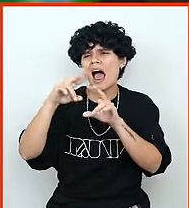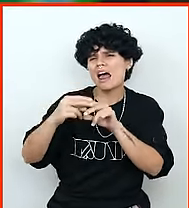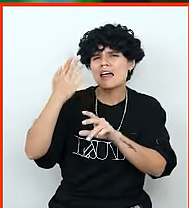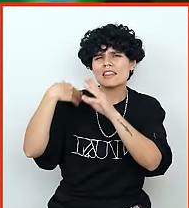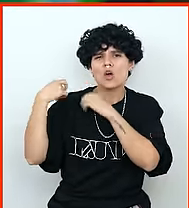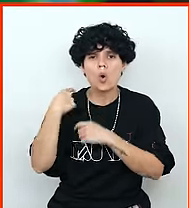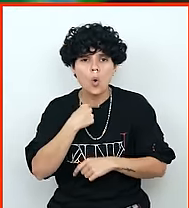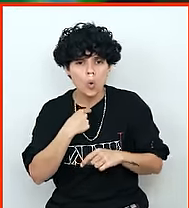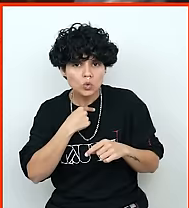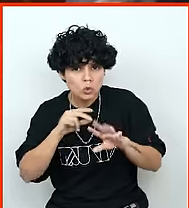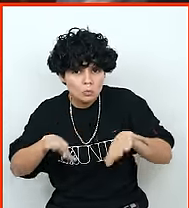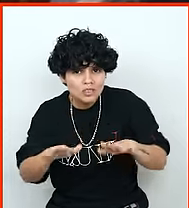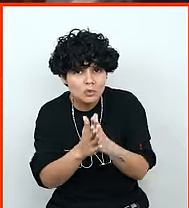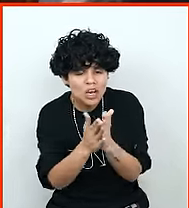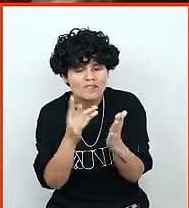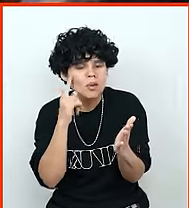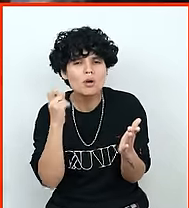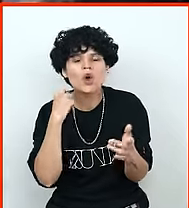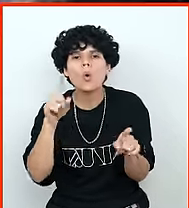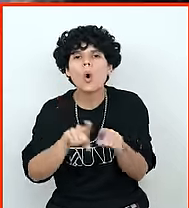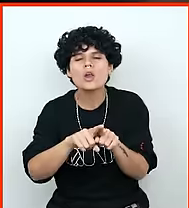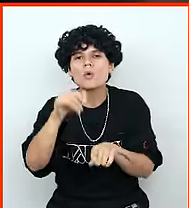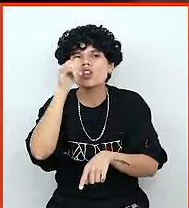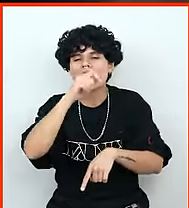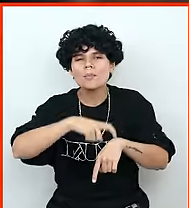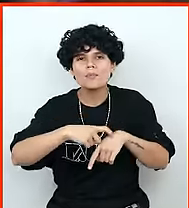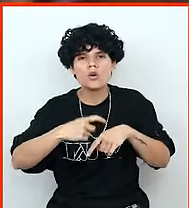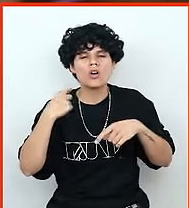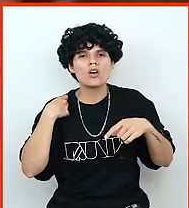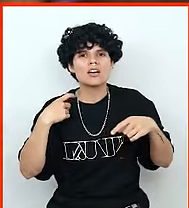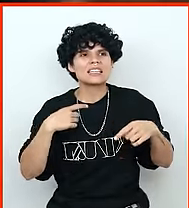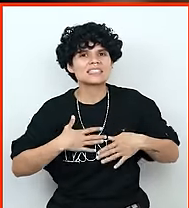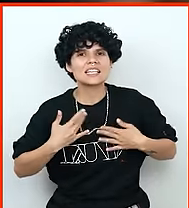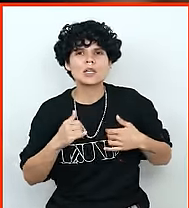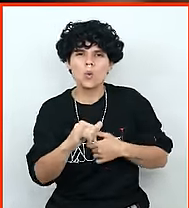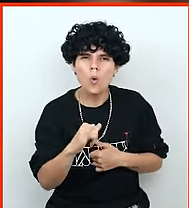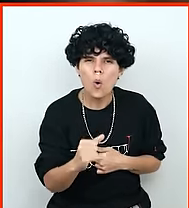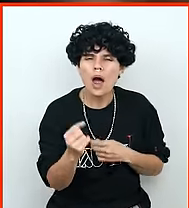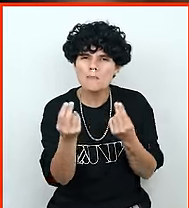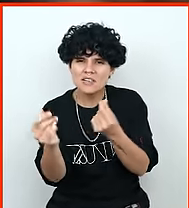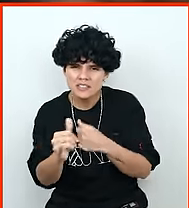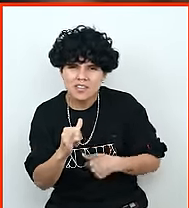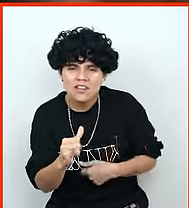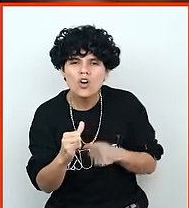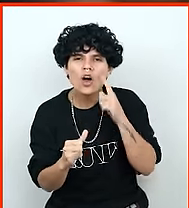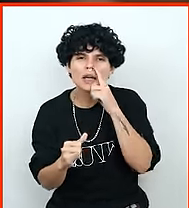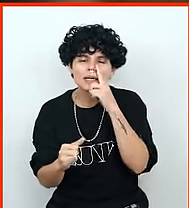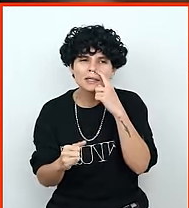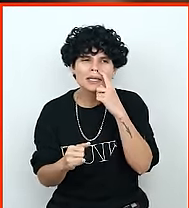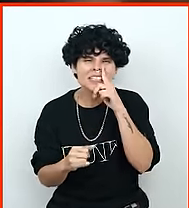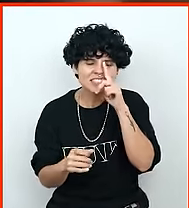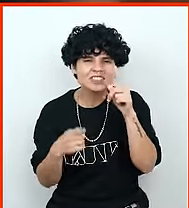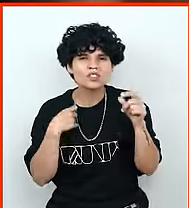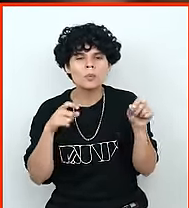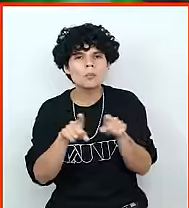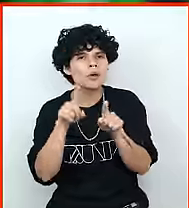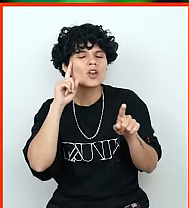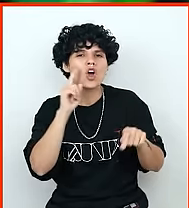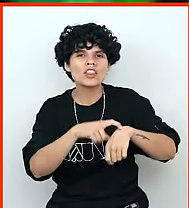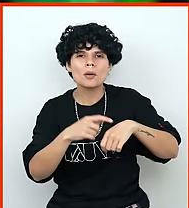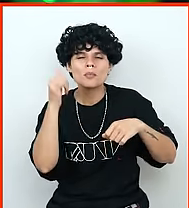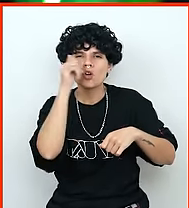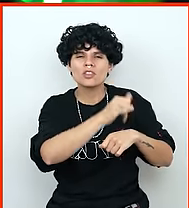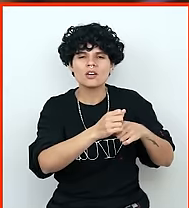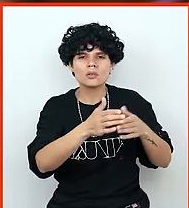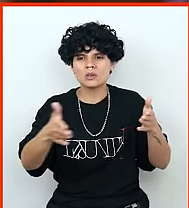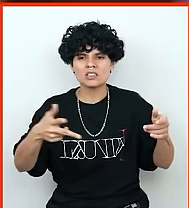y tú nunca vayas a poder conocer a esa persona. Lo paradojal de que el tiempo divida a dos personas que sienten o piensan más o menos igual fue la idea basal, pero me inspiré en ellos dos. En